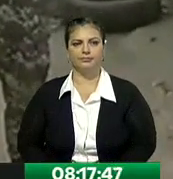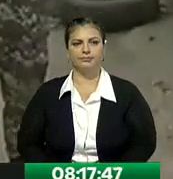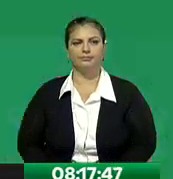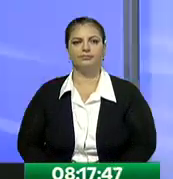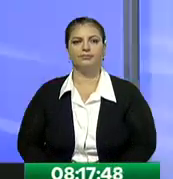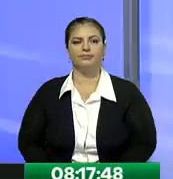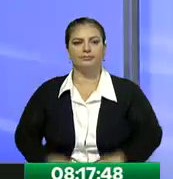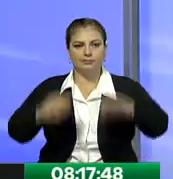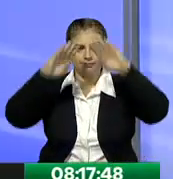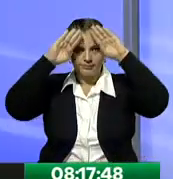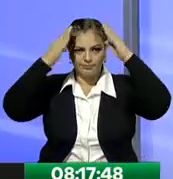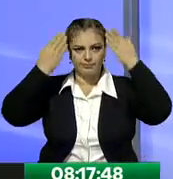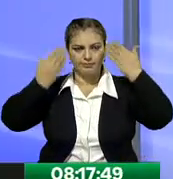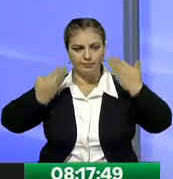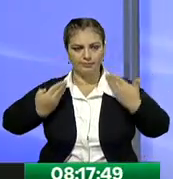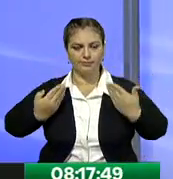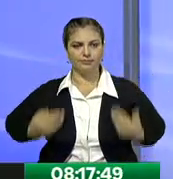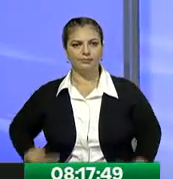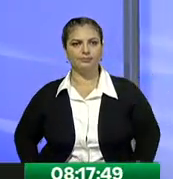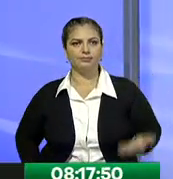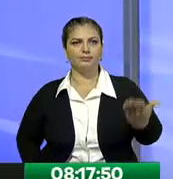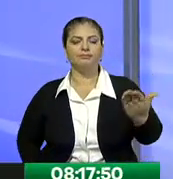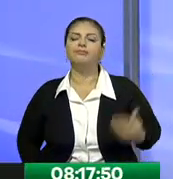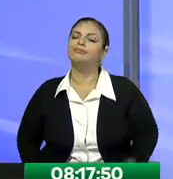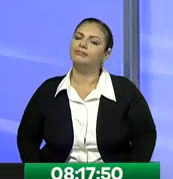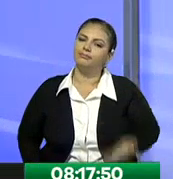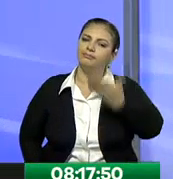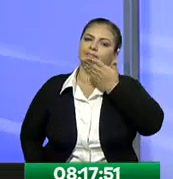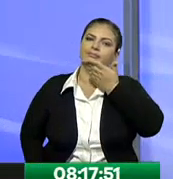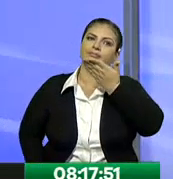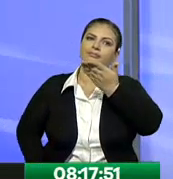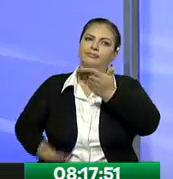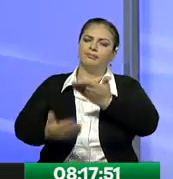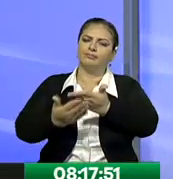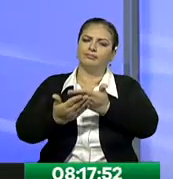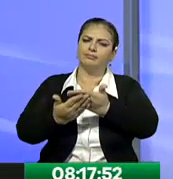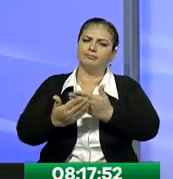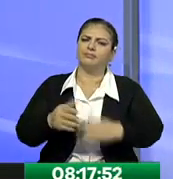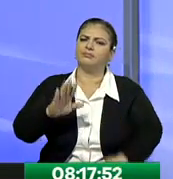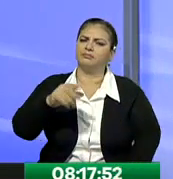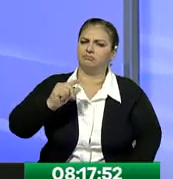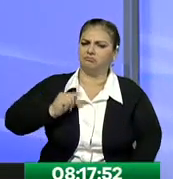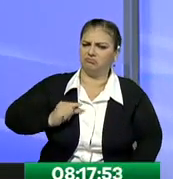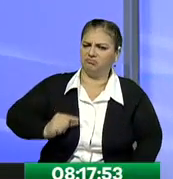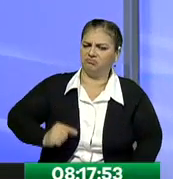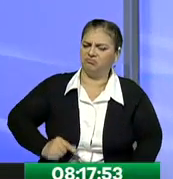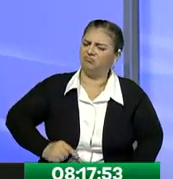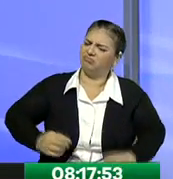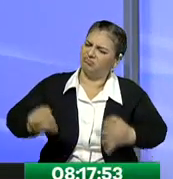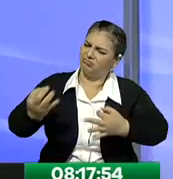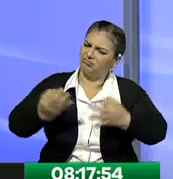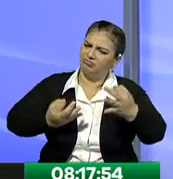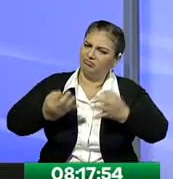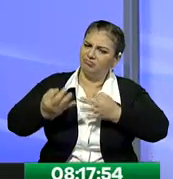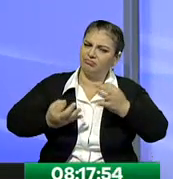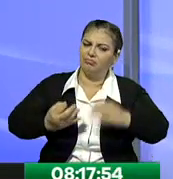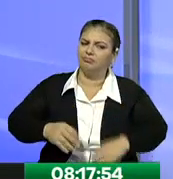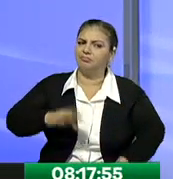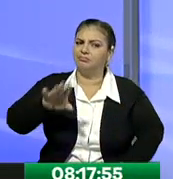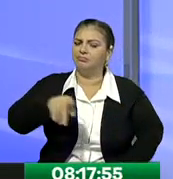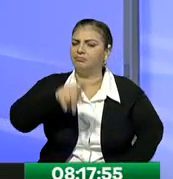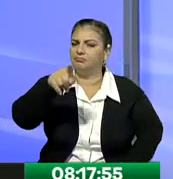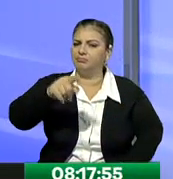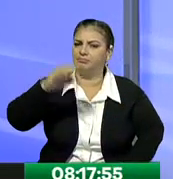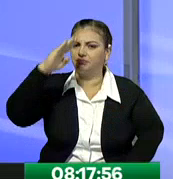Roselena. Muy bien, Jorge, muchas gracias, pero quisiéramos saber un poco más de detalles también, si le puedes preguntar al subjefe